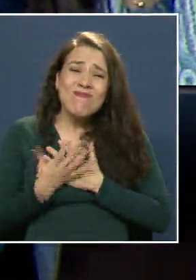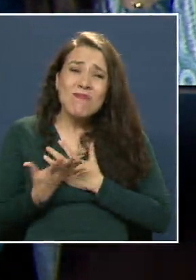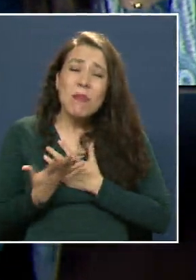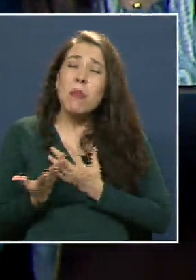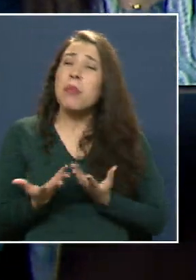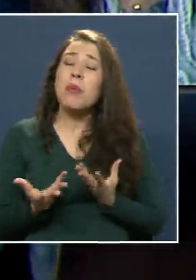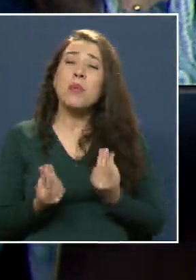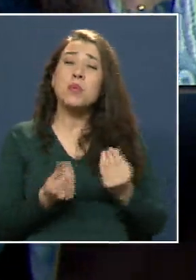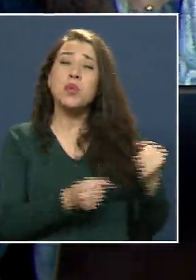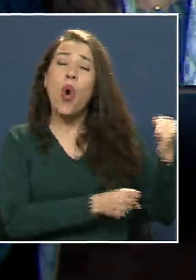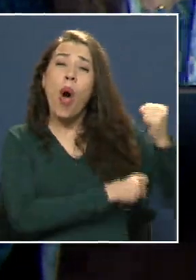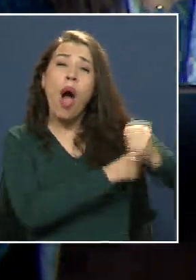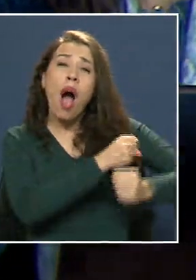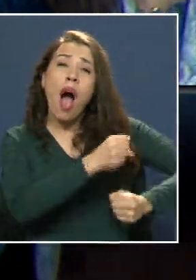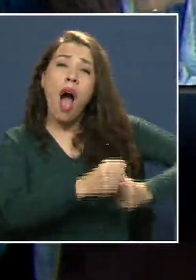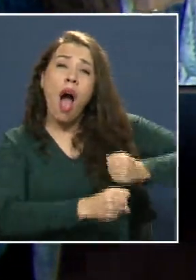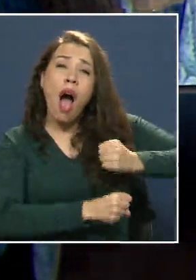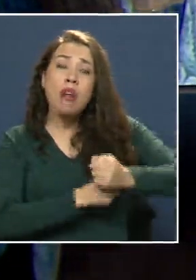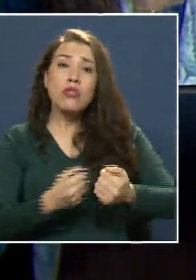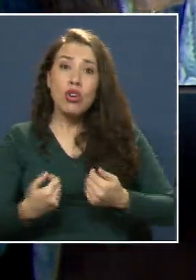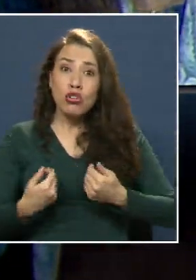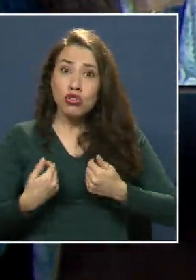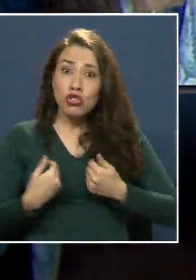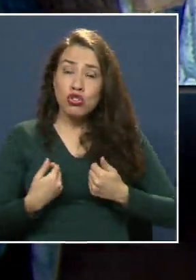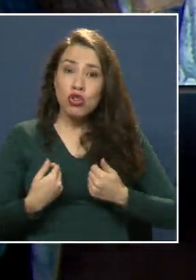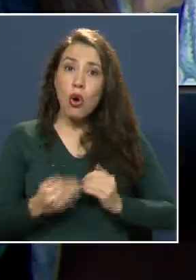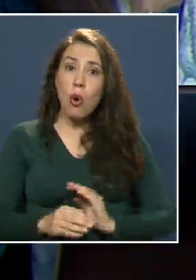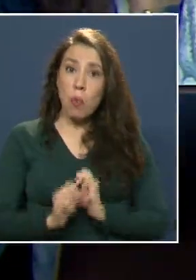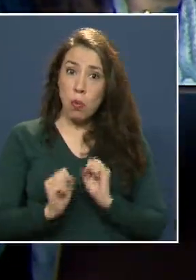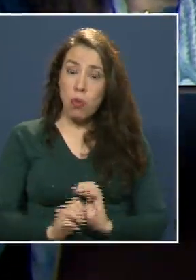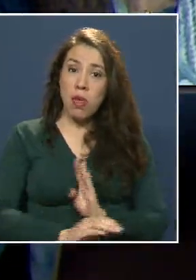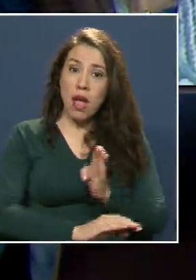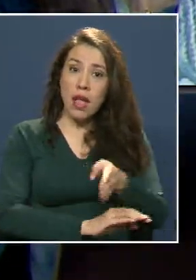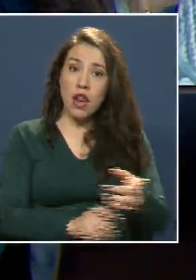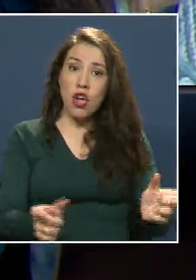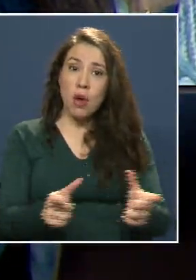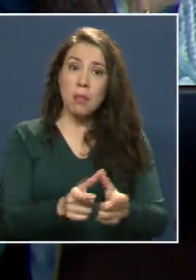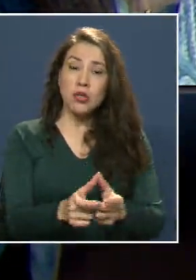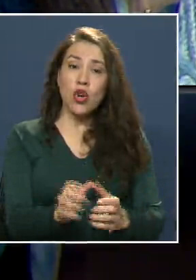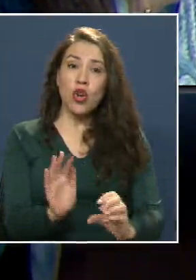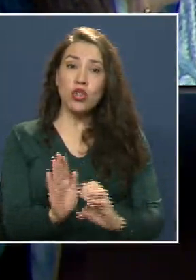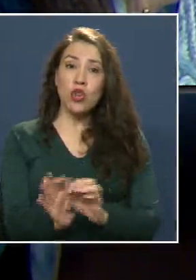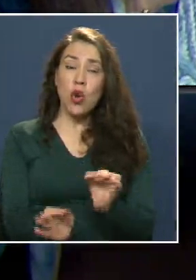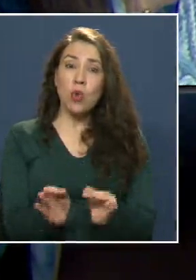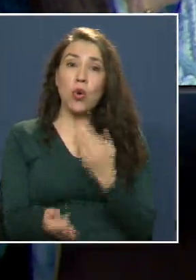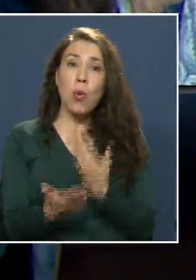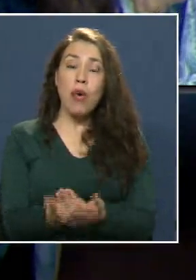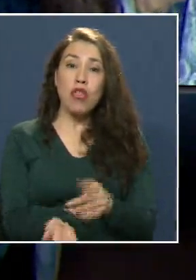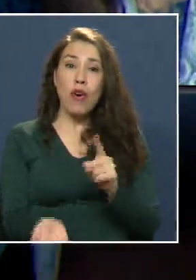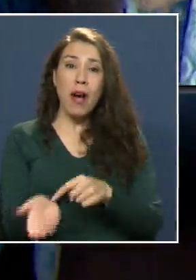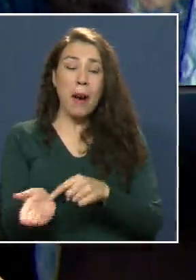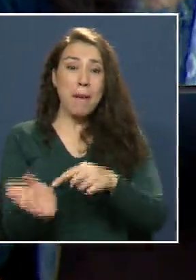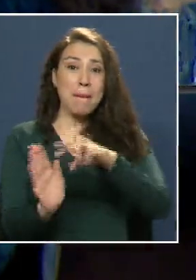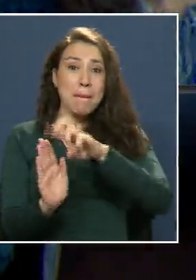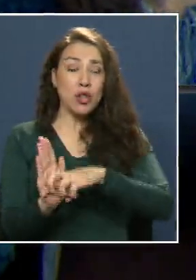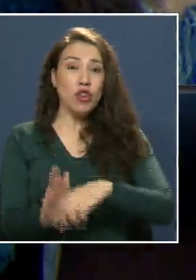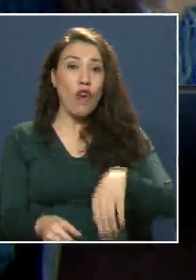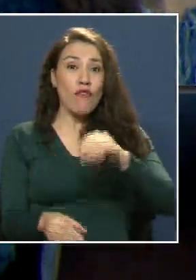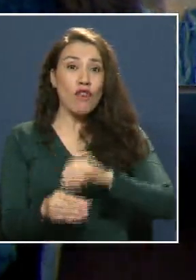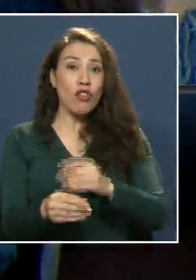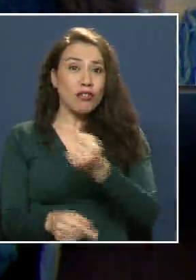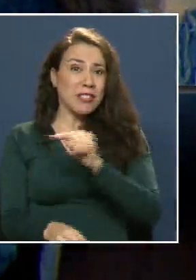durante años, y tuve la oportunidad de estar en la Comisión de Constitución y Justicia cuando se votó este proyecto hace una semana